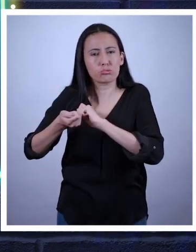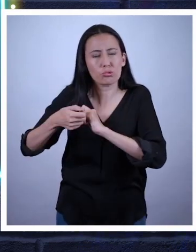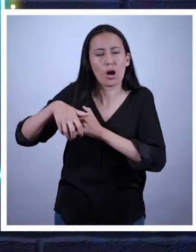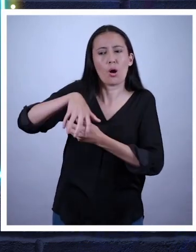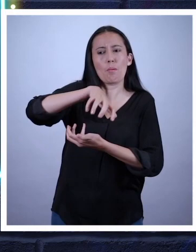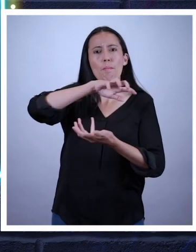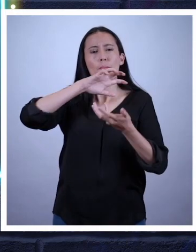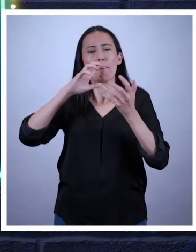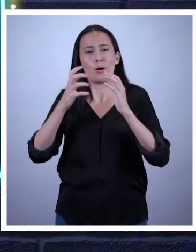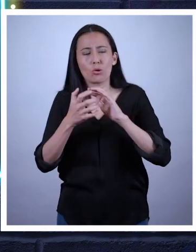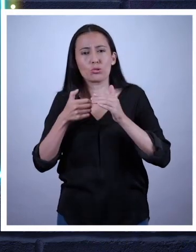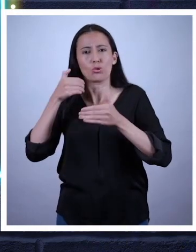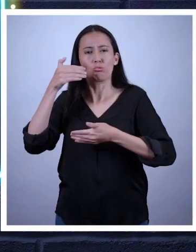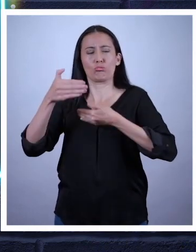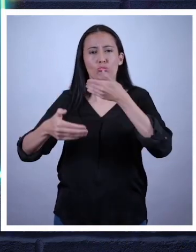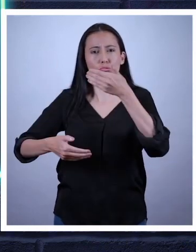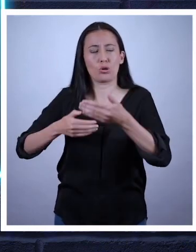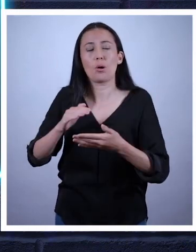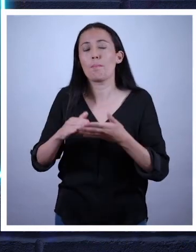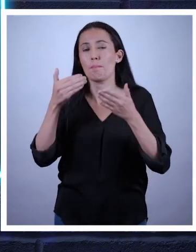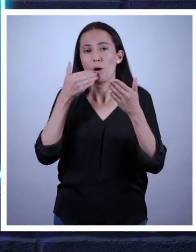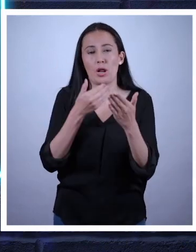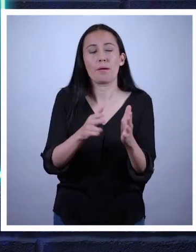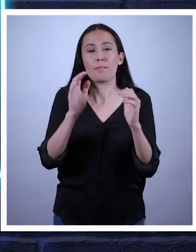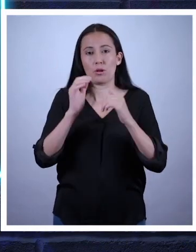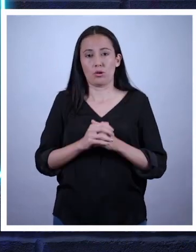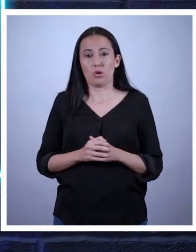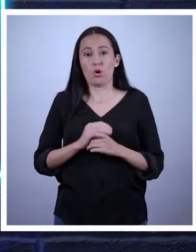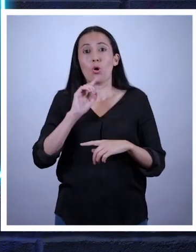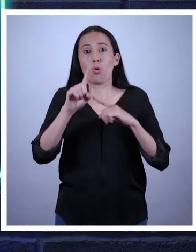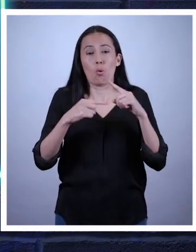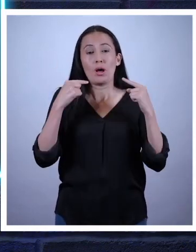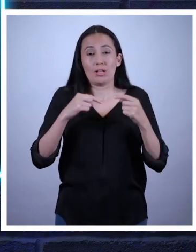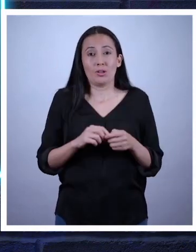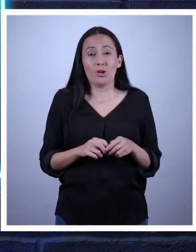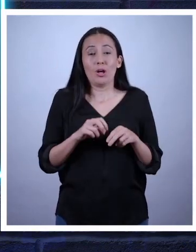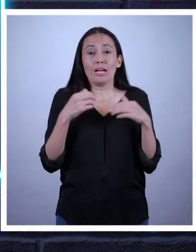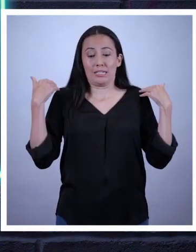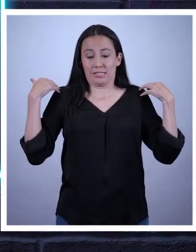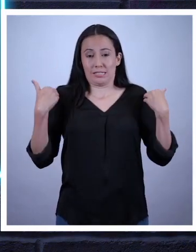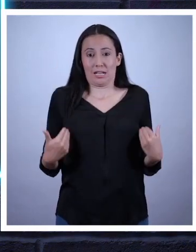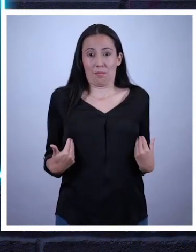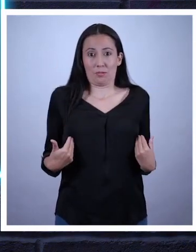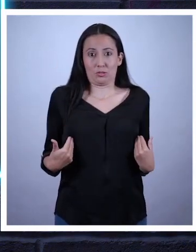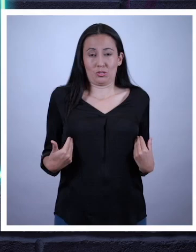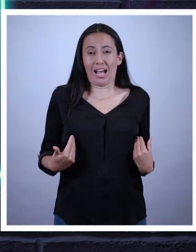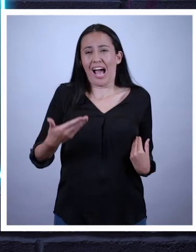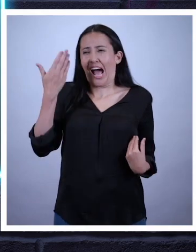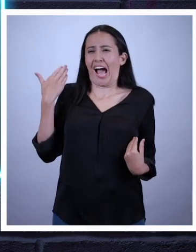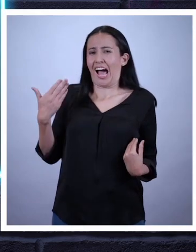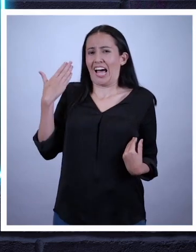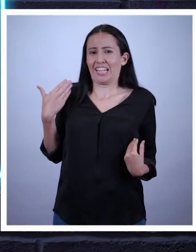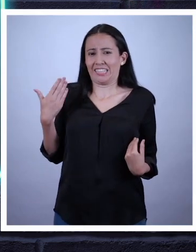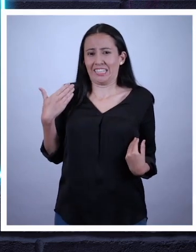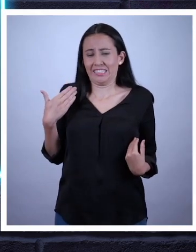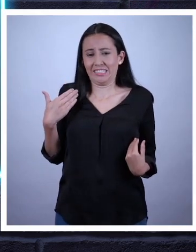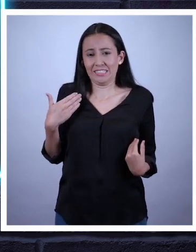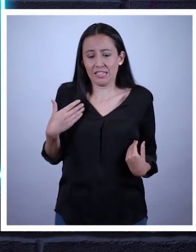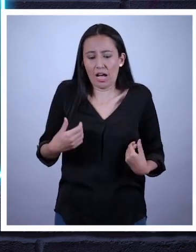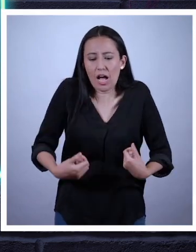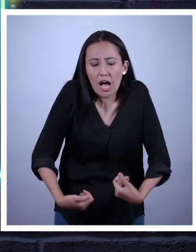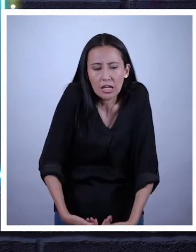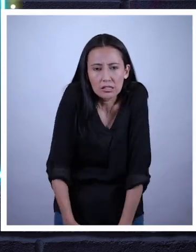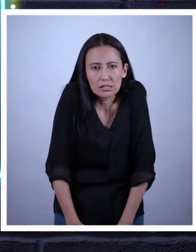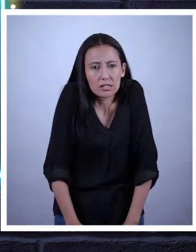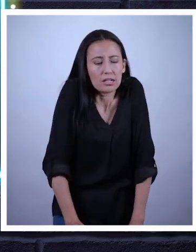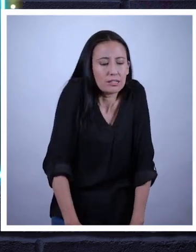evolución fue dejando rasgos que predominan hasta hoy en día. Por ejemplo, la postura corporal. Nuestros ancestros